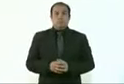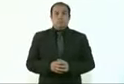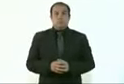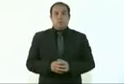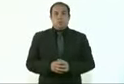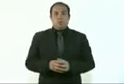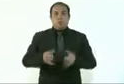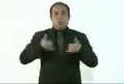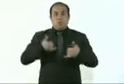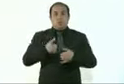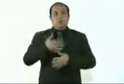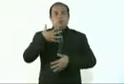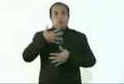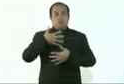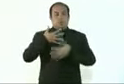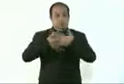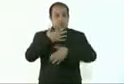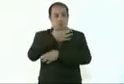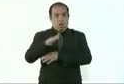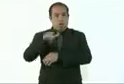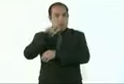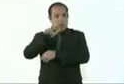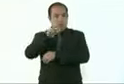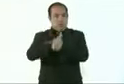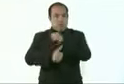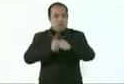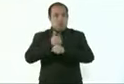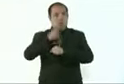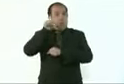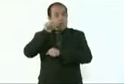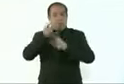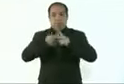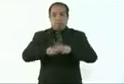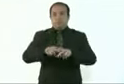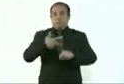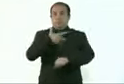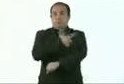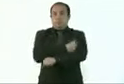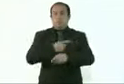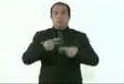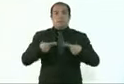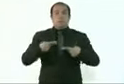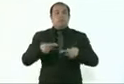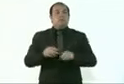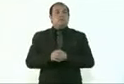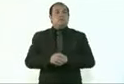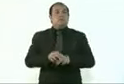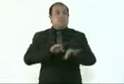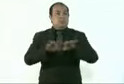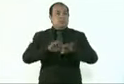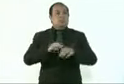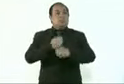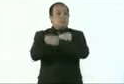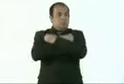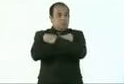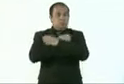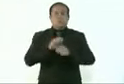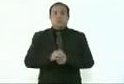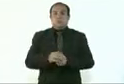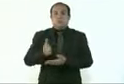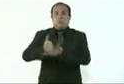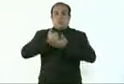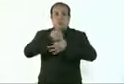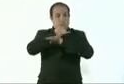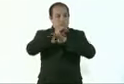jóvenes de 15 a 17 años y a partir del día de mañana inicia la vacunación para personal educativo. Entonces, para que nos ayuden